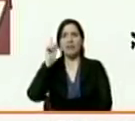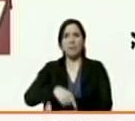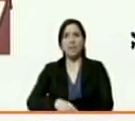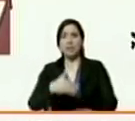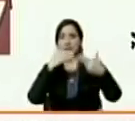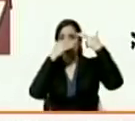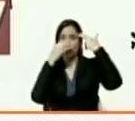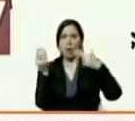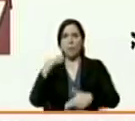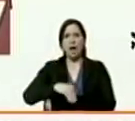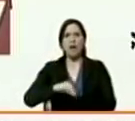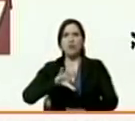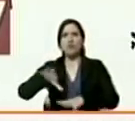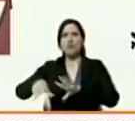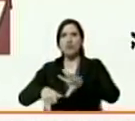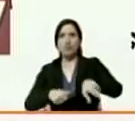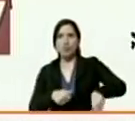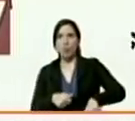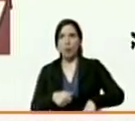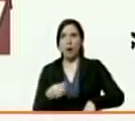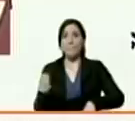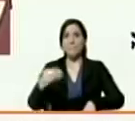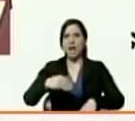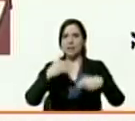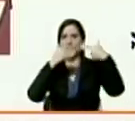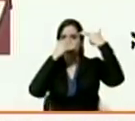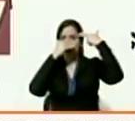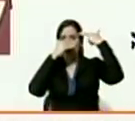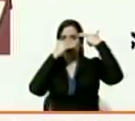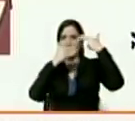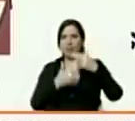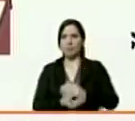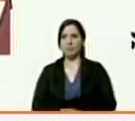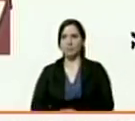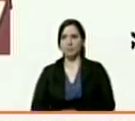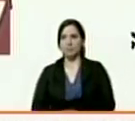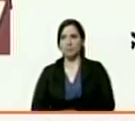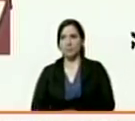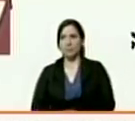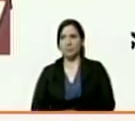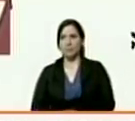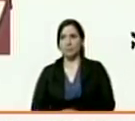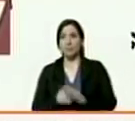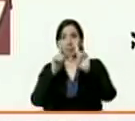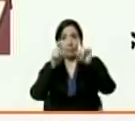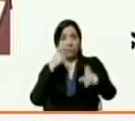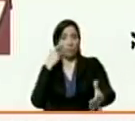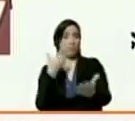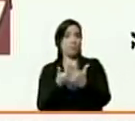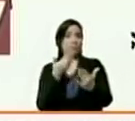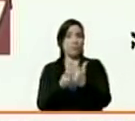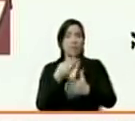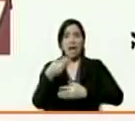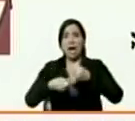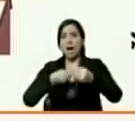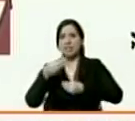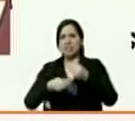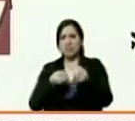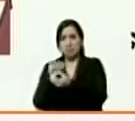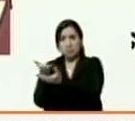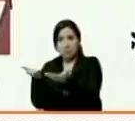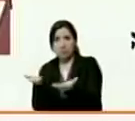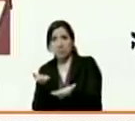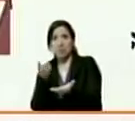roba es el que más secuestra. Y la prueba está lo que han venido haciendo ellos con